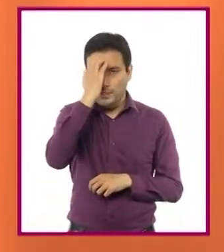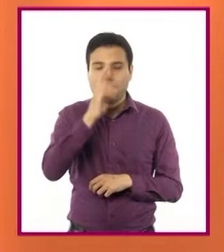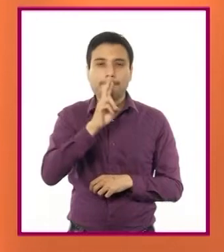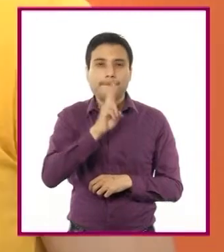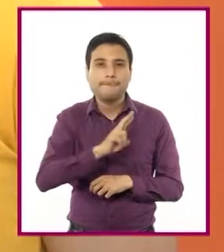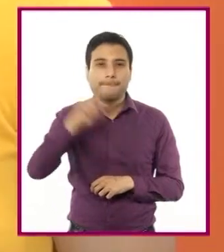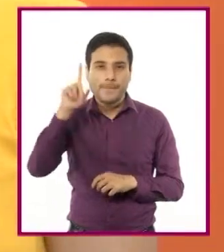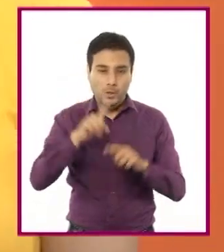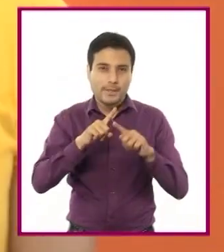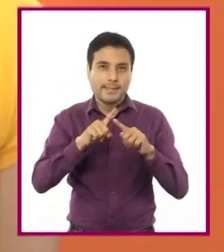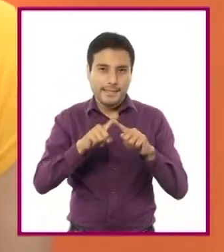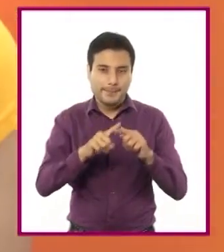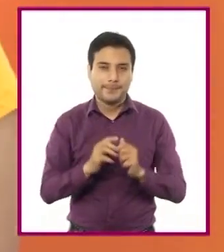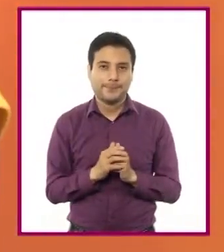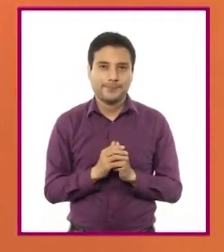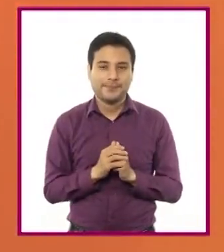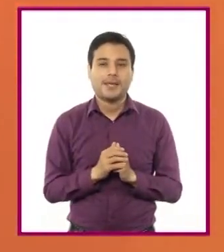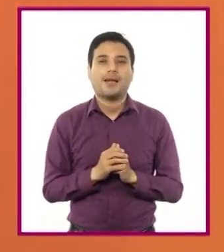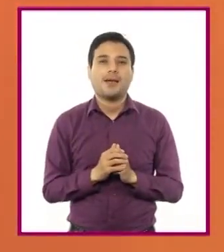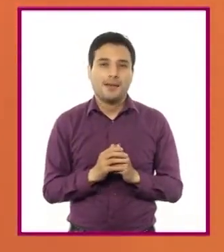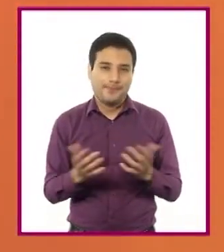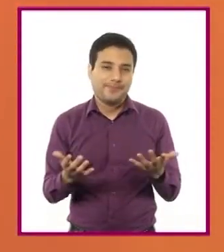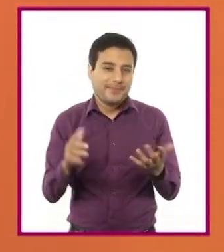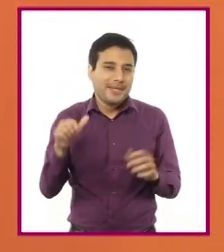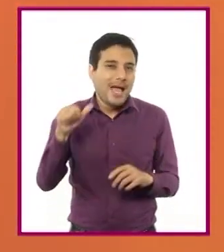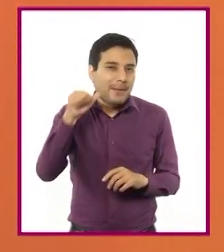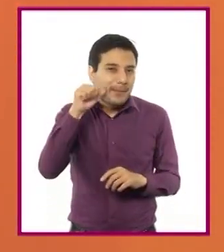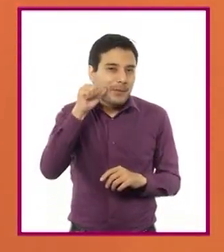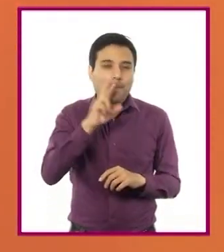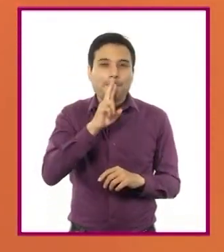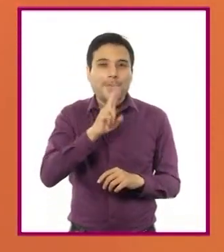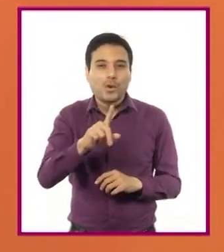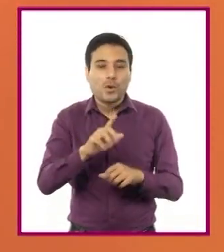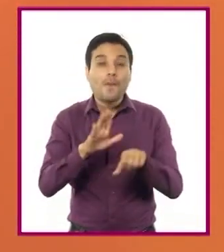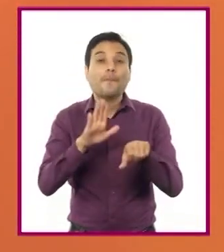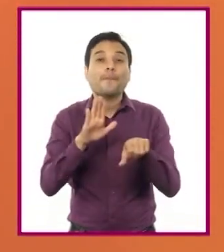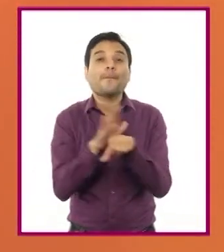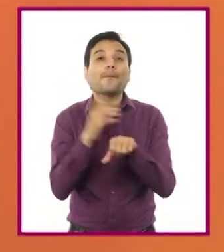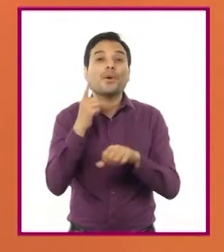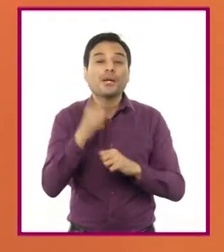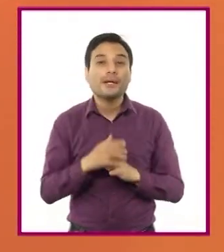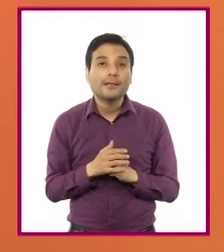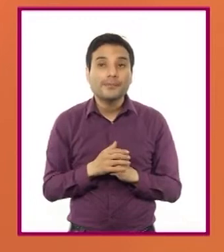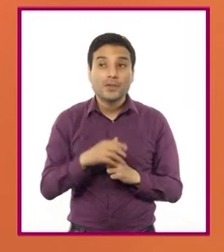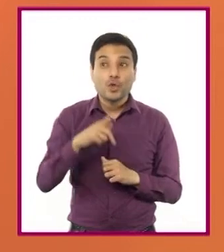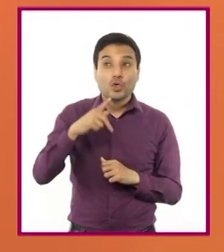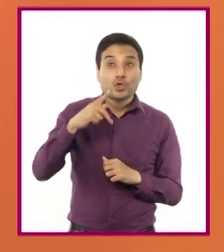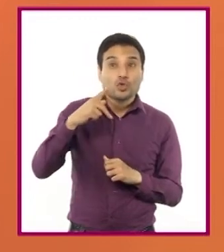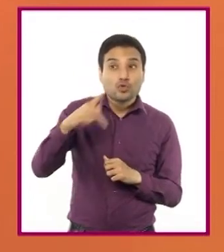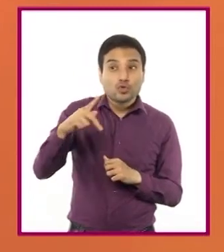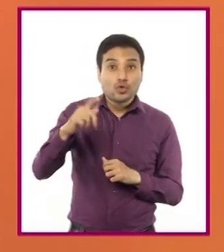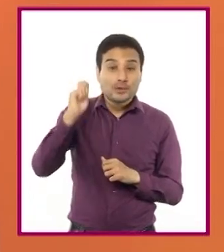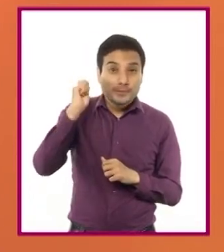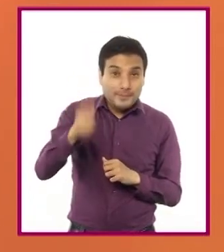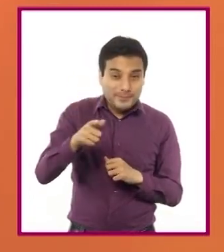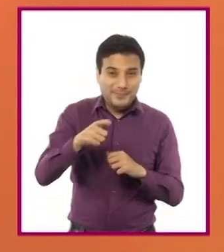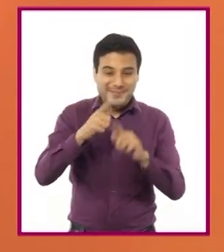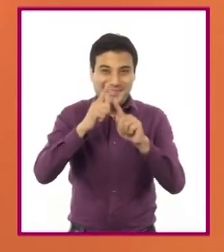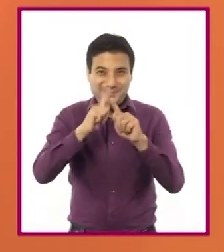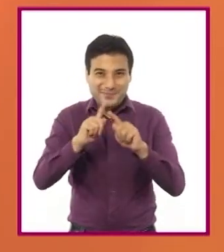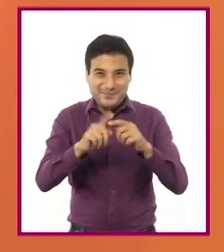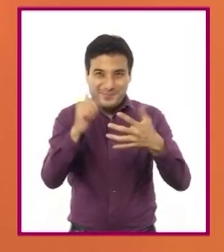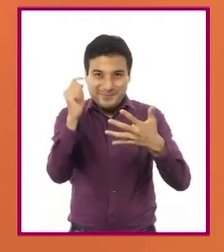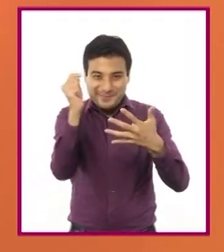el juego. En este caso fue Armando, porque la desviación de los datos con respecto a la media fue menor a la